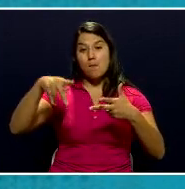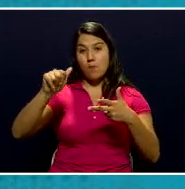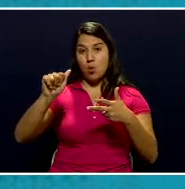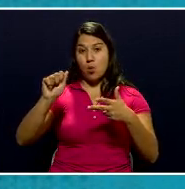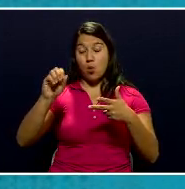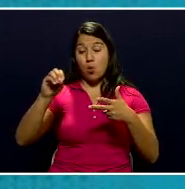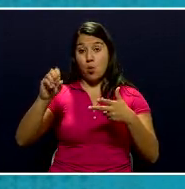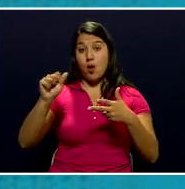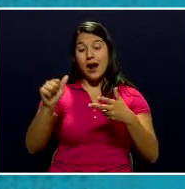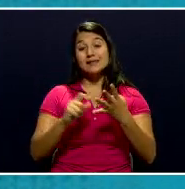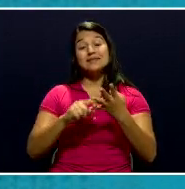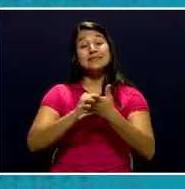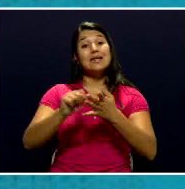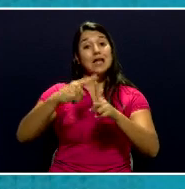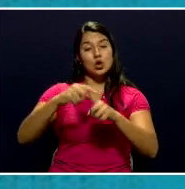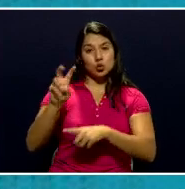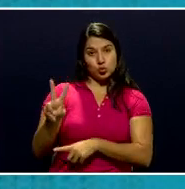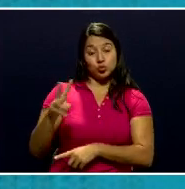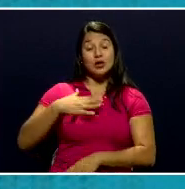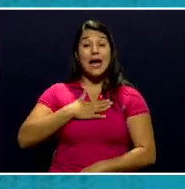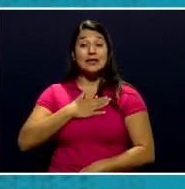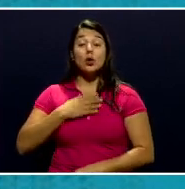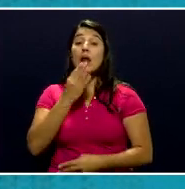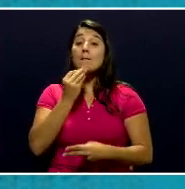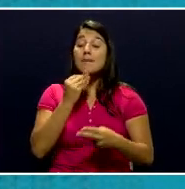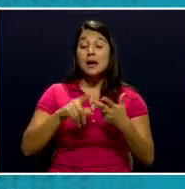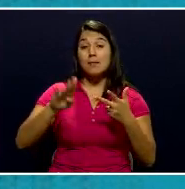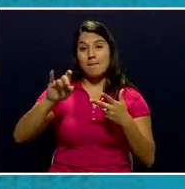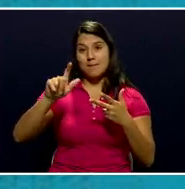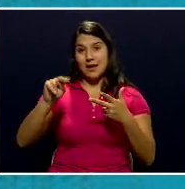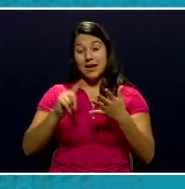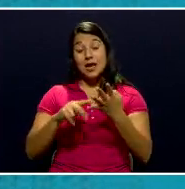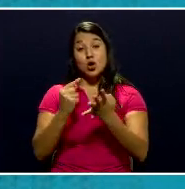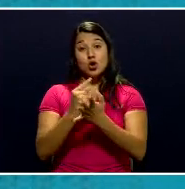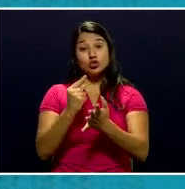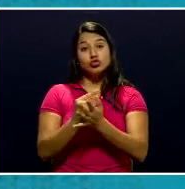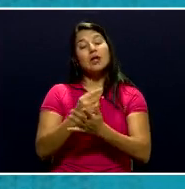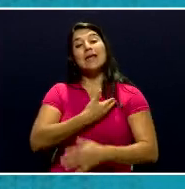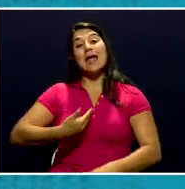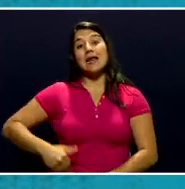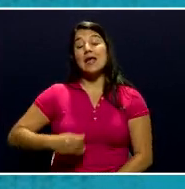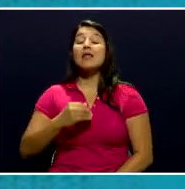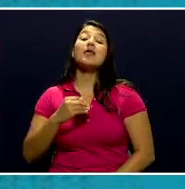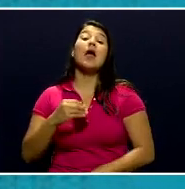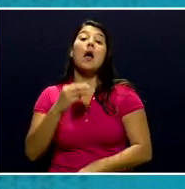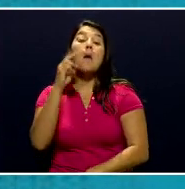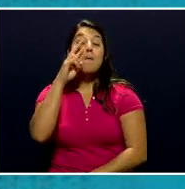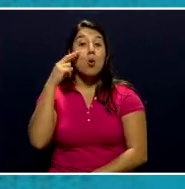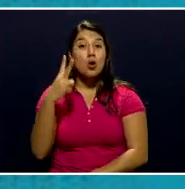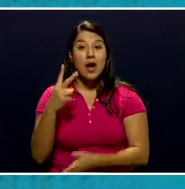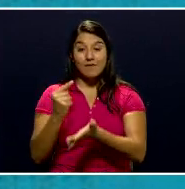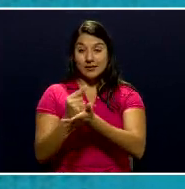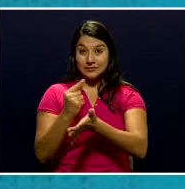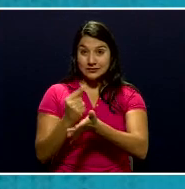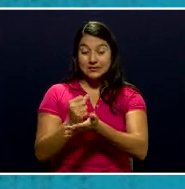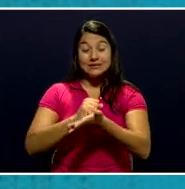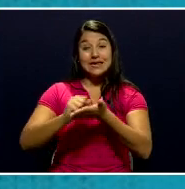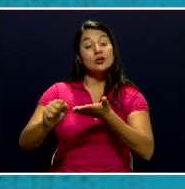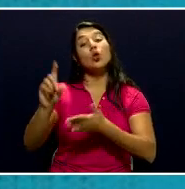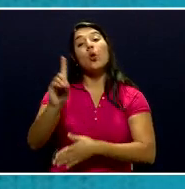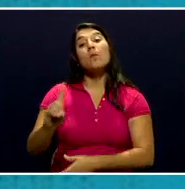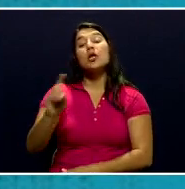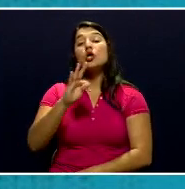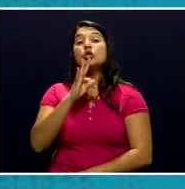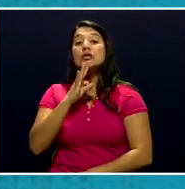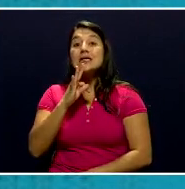2 casos, así como Atenas, Barba, Belén, Goicoechea, Heredia, Moravia, Nicoya, San Pablo, Santa Bárbara, Santo Domingo,